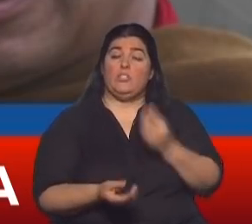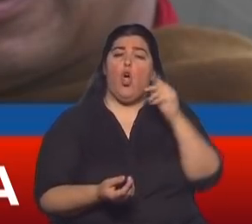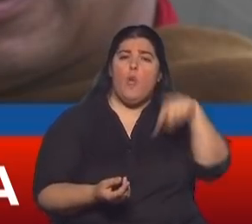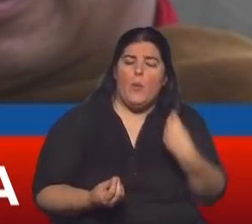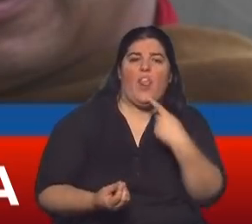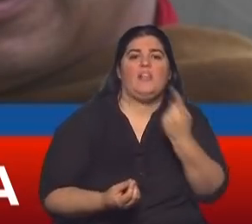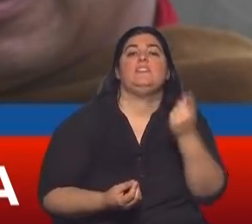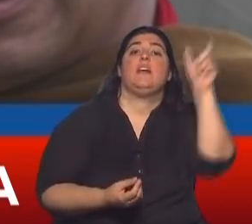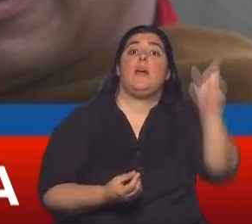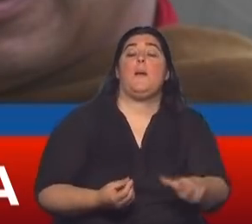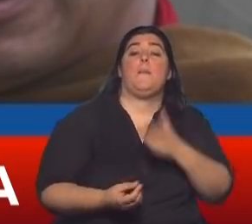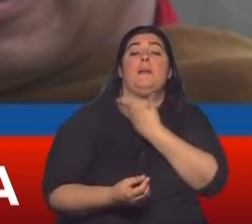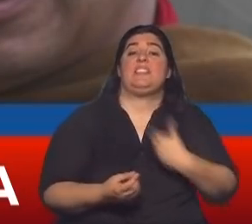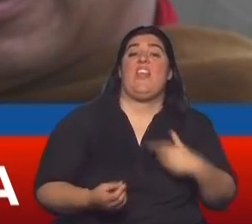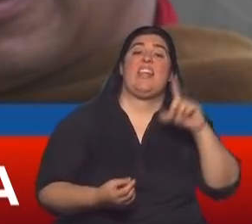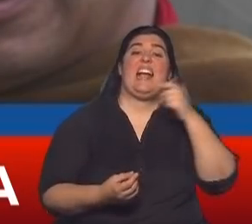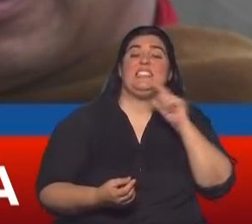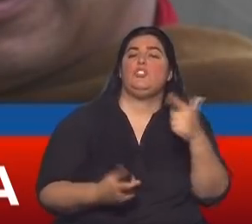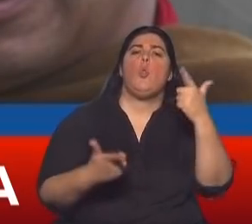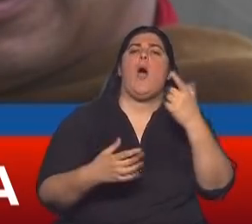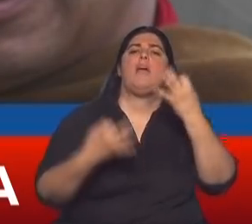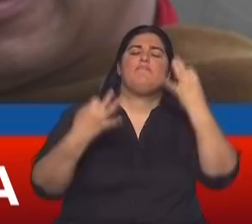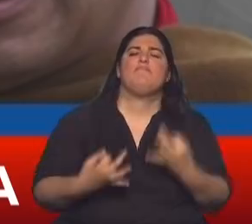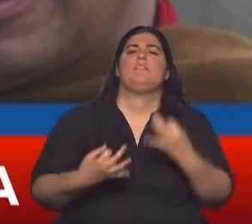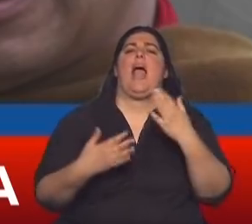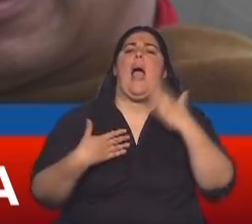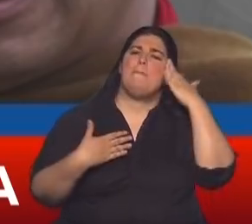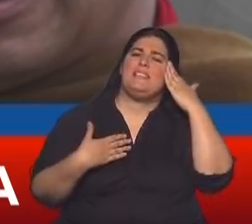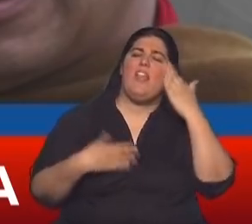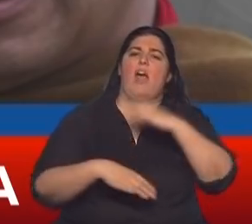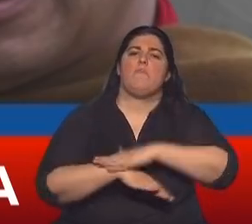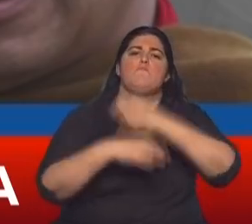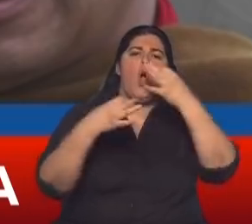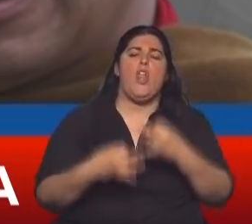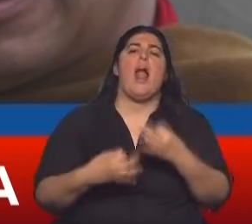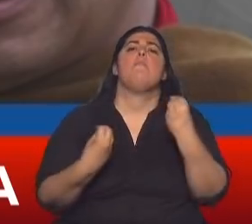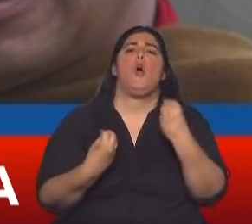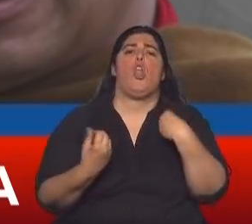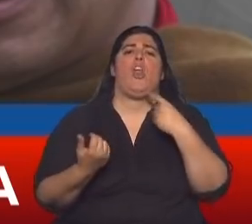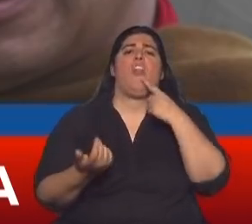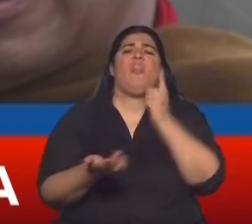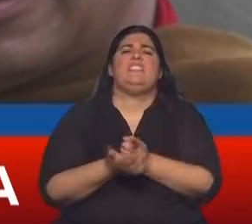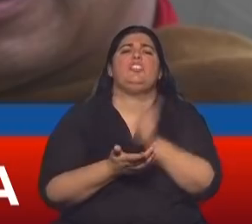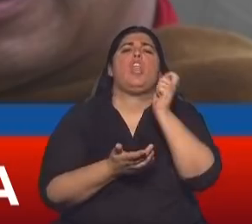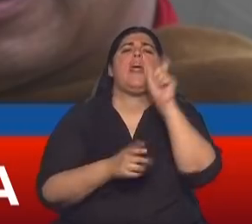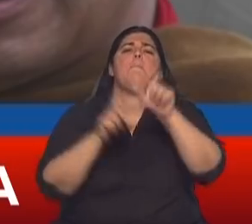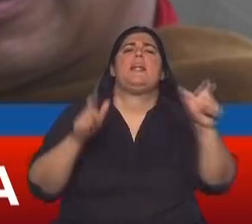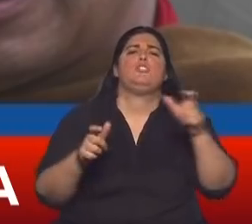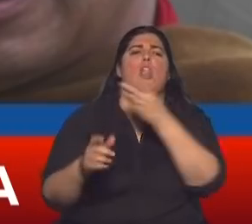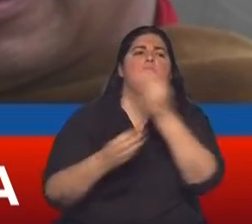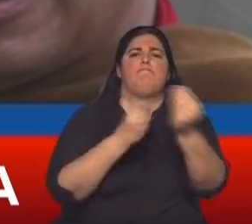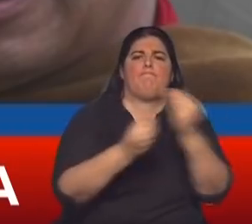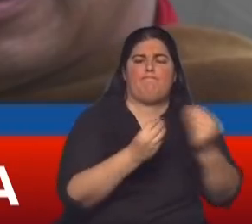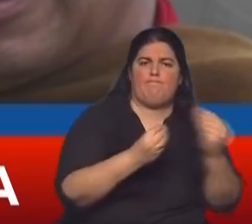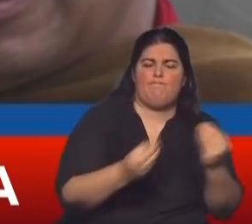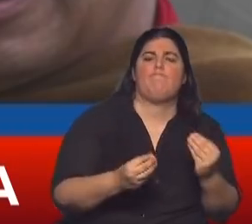incapacidad moral del presidente José Pedro Castillo en forma sistemática por la designación de cargos públicos a personas contrarias al Estado de